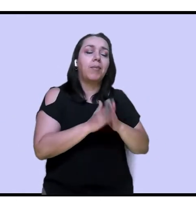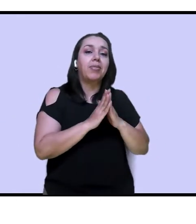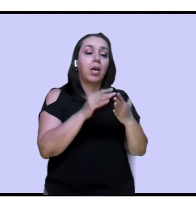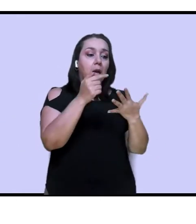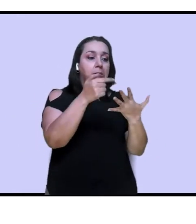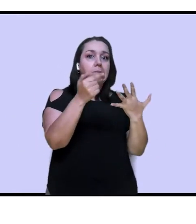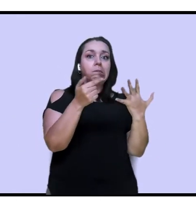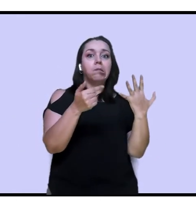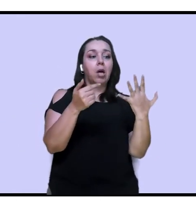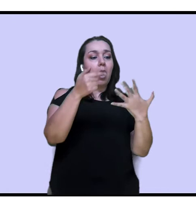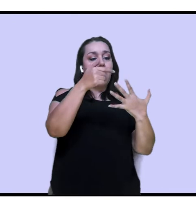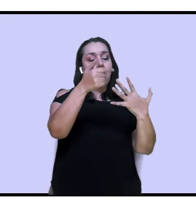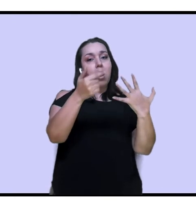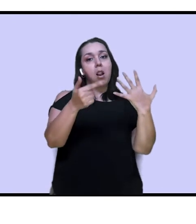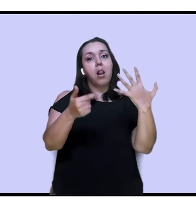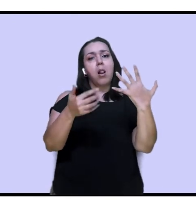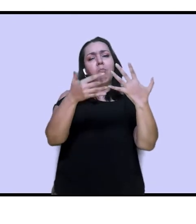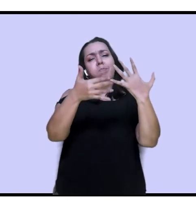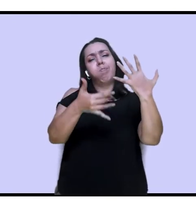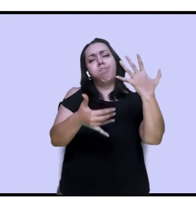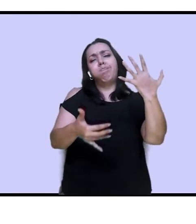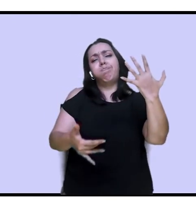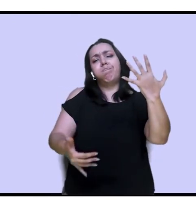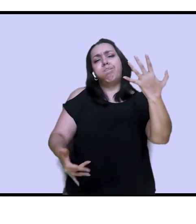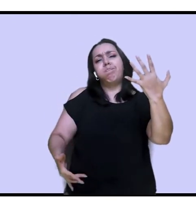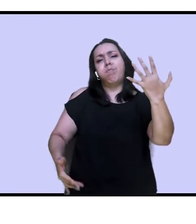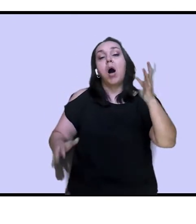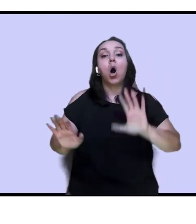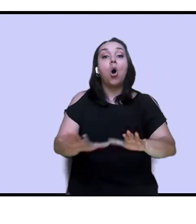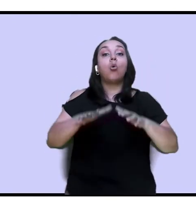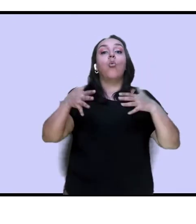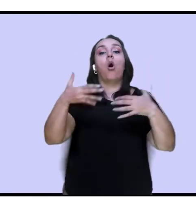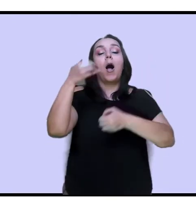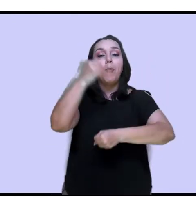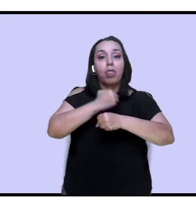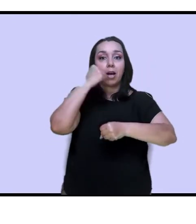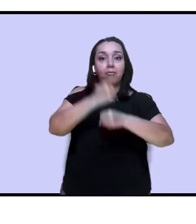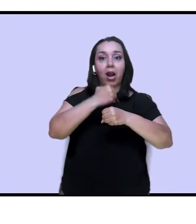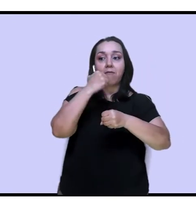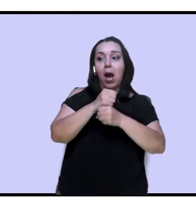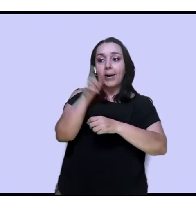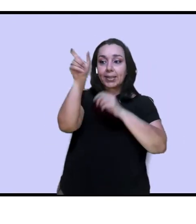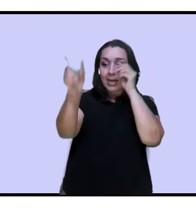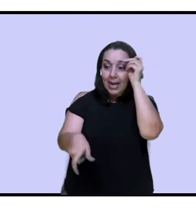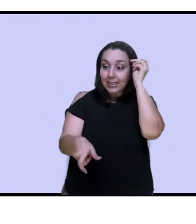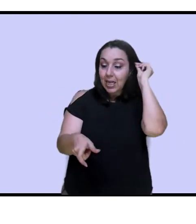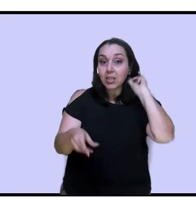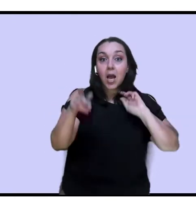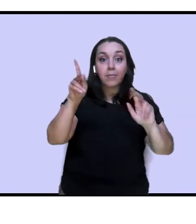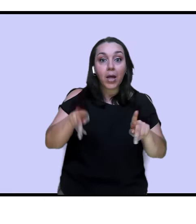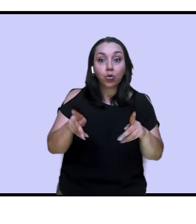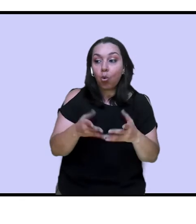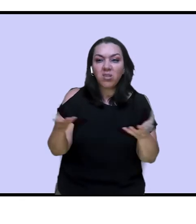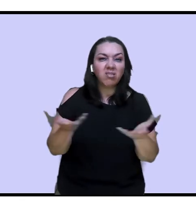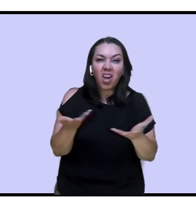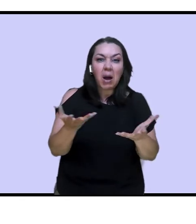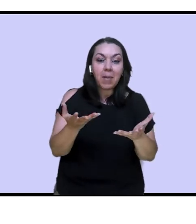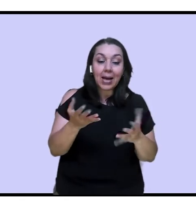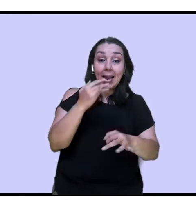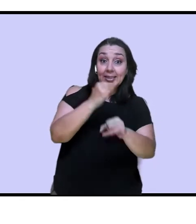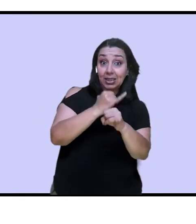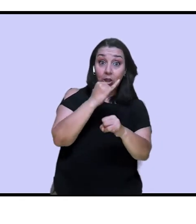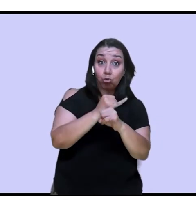no se puede pedir, qué no es necesario pedir, incluso cómo podemos trabajar con estas personas en el centro